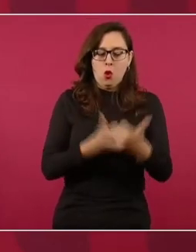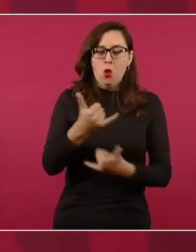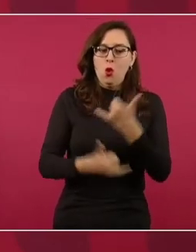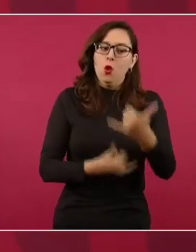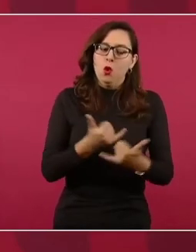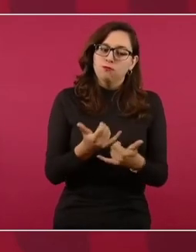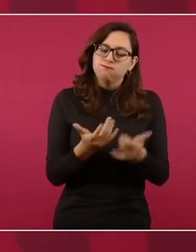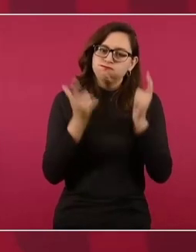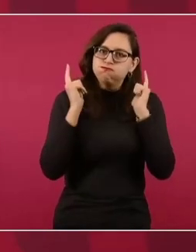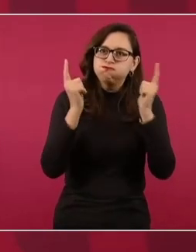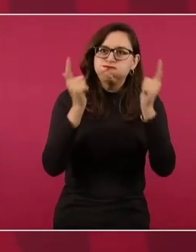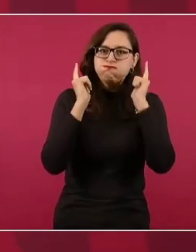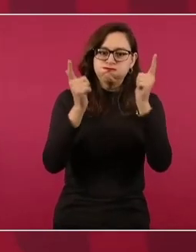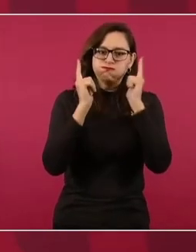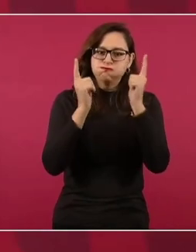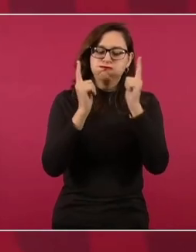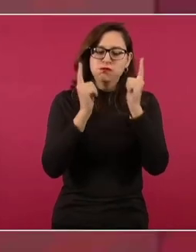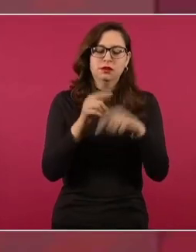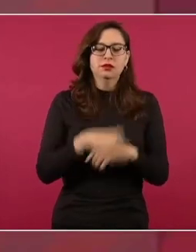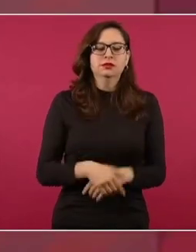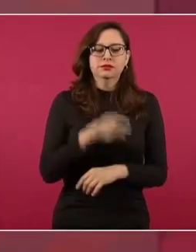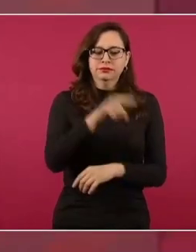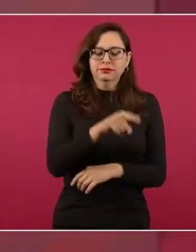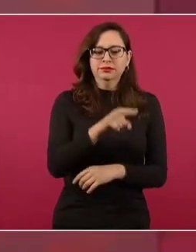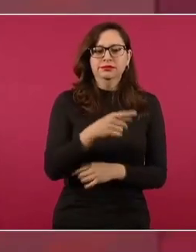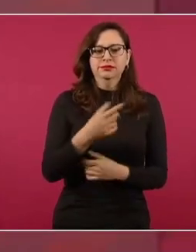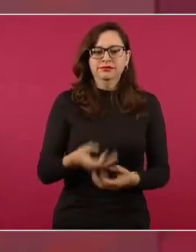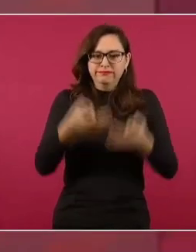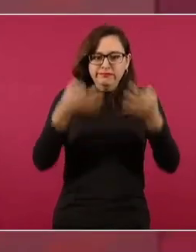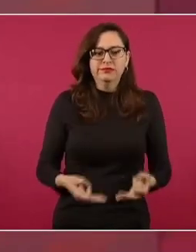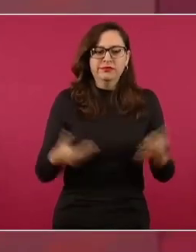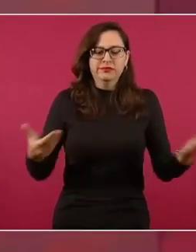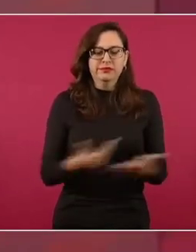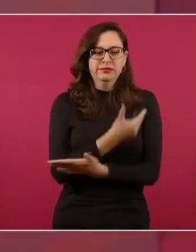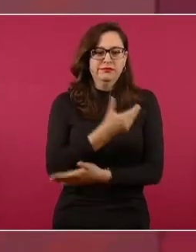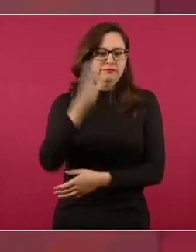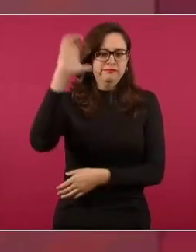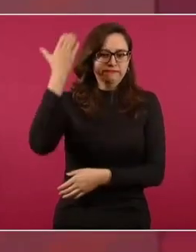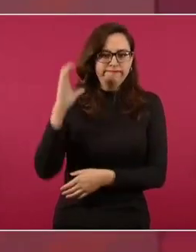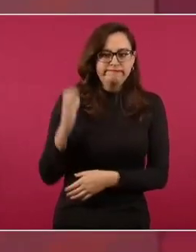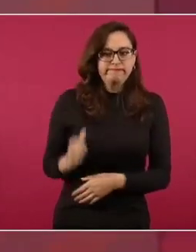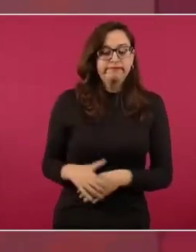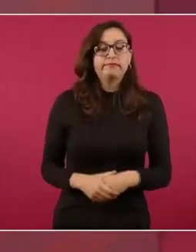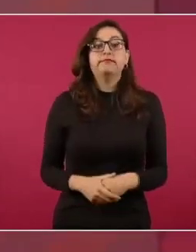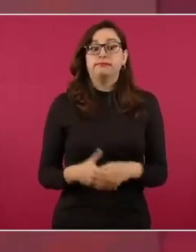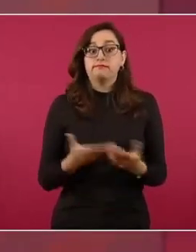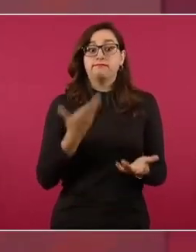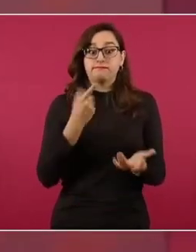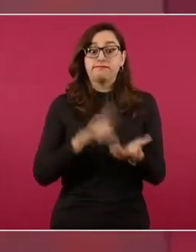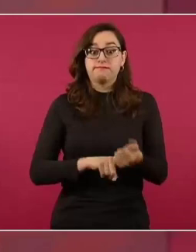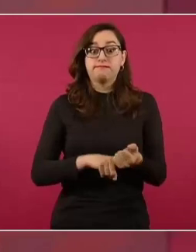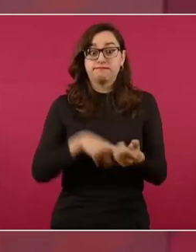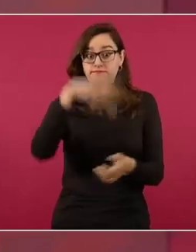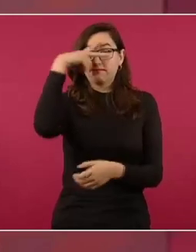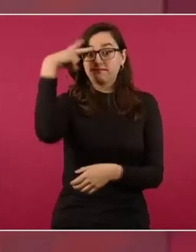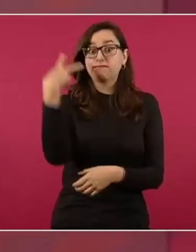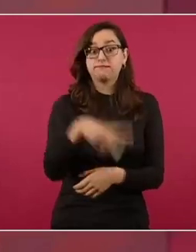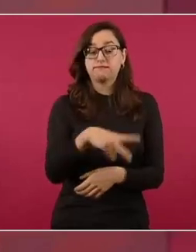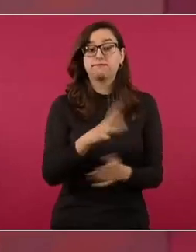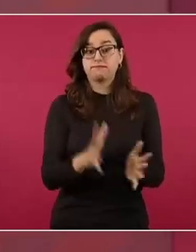es Culiacán, Sinaloa. Ahora hay muchos mexicanos